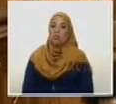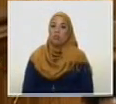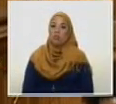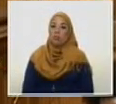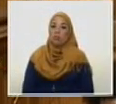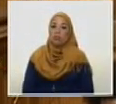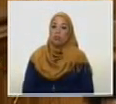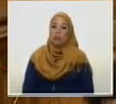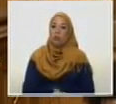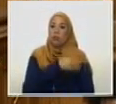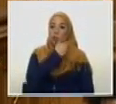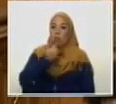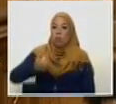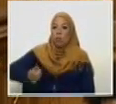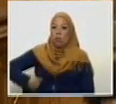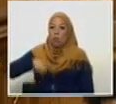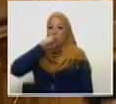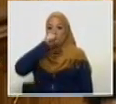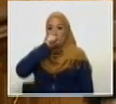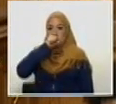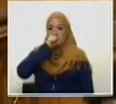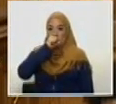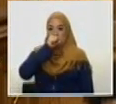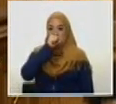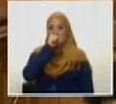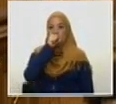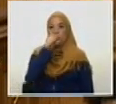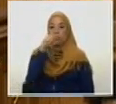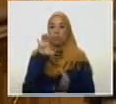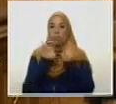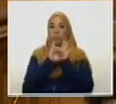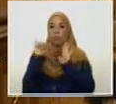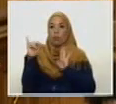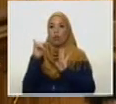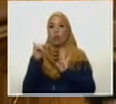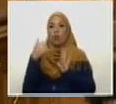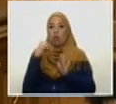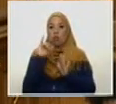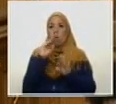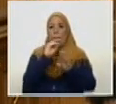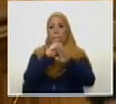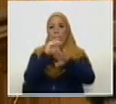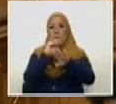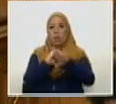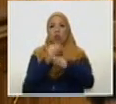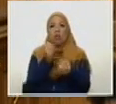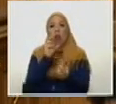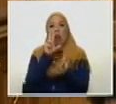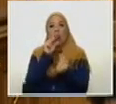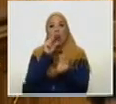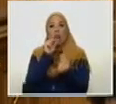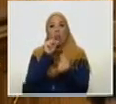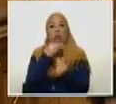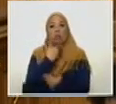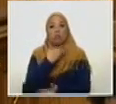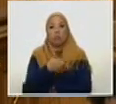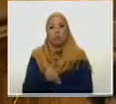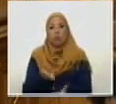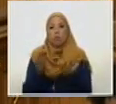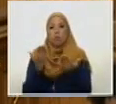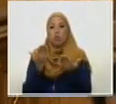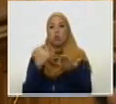Ciudadano presidente y colegas constituyentes, he pedido el derecho de palabra en primer lugar para